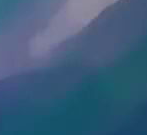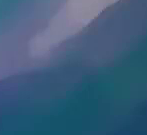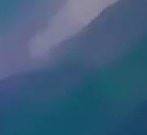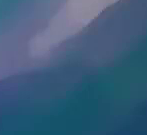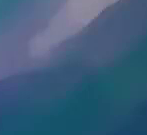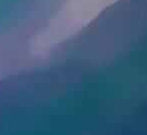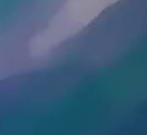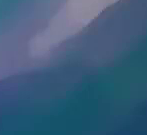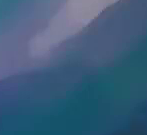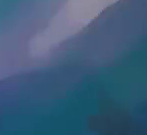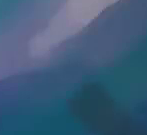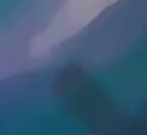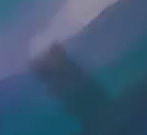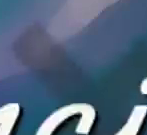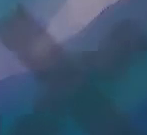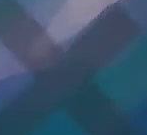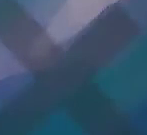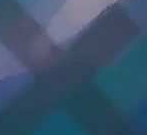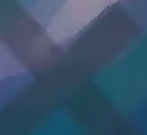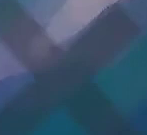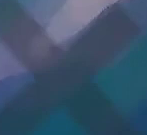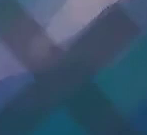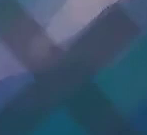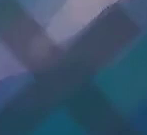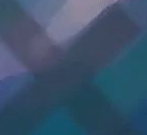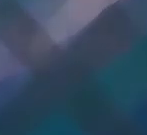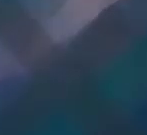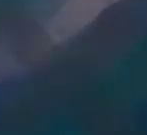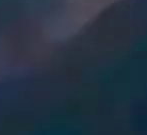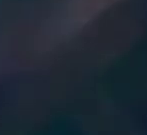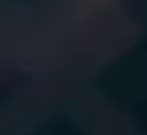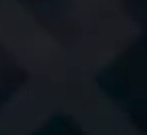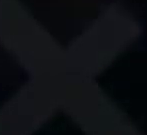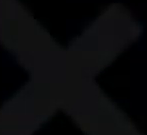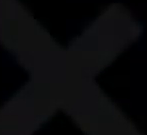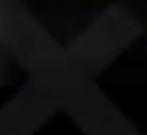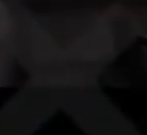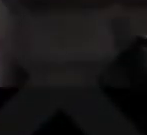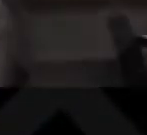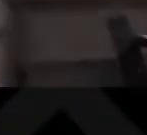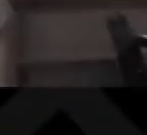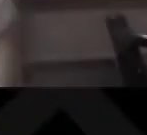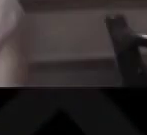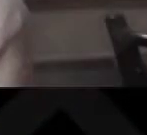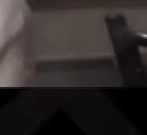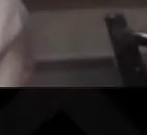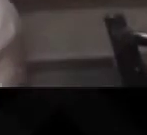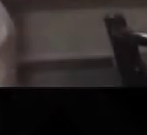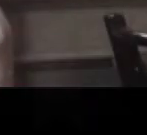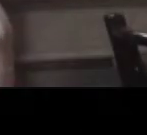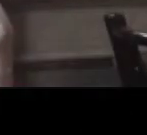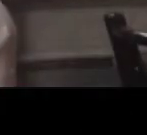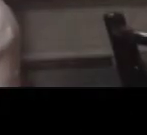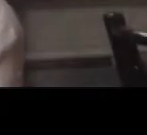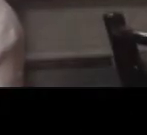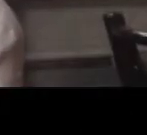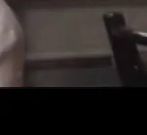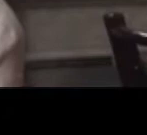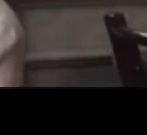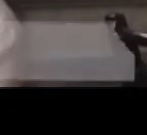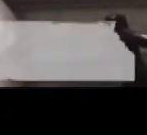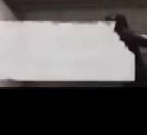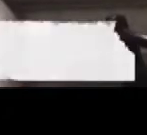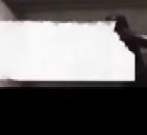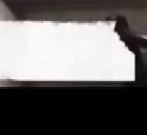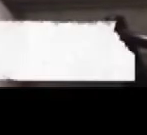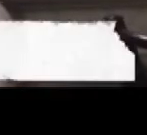preguntar cuál es, en qué consiste el aborto impune. Pues la demanda lo que plantea es que en este país